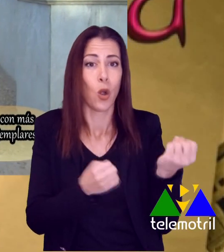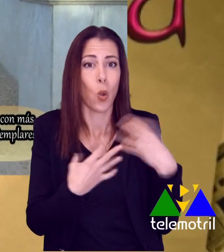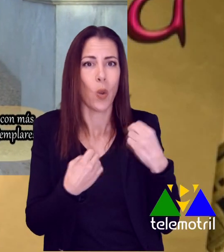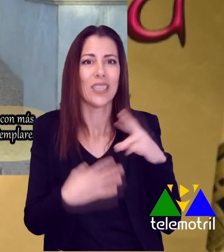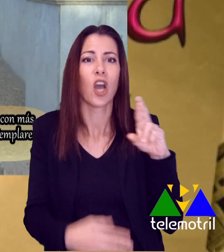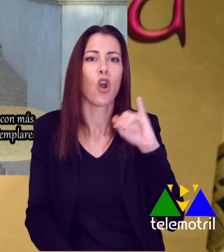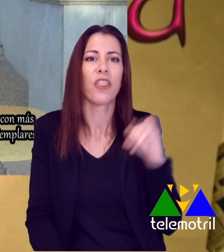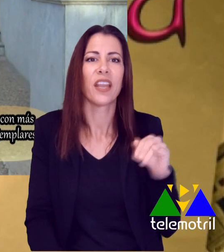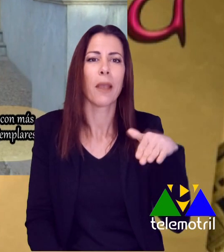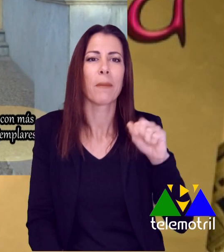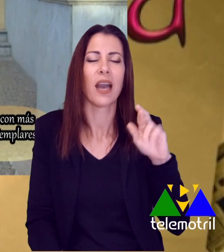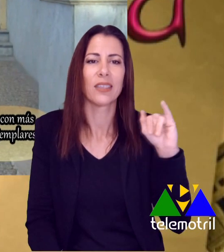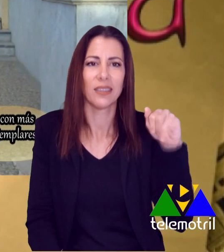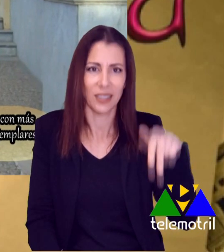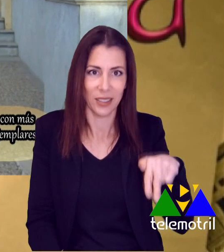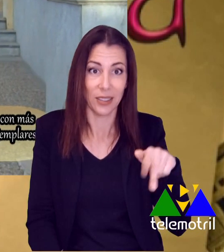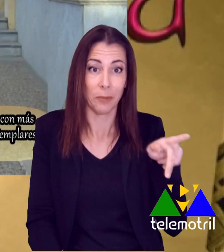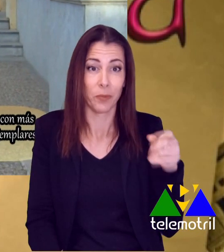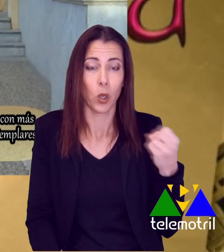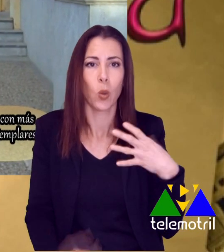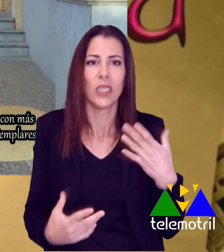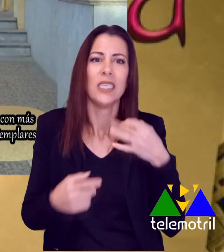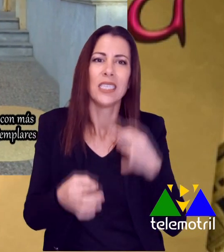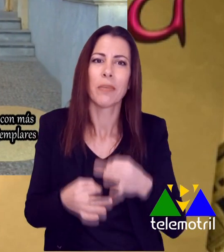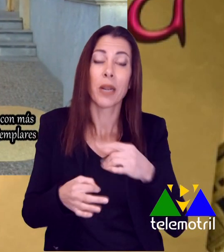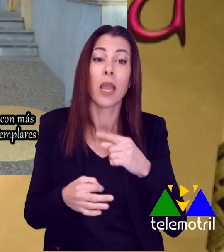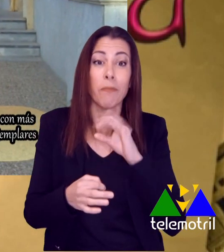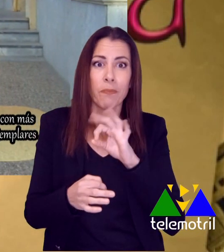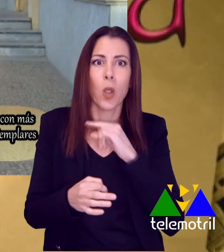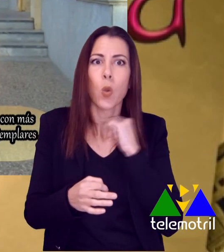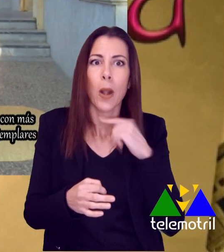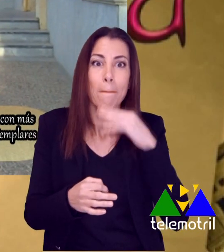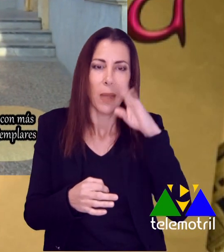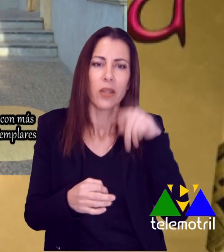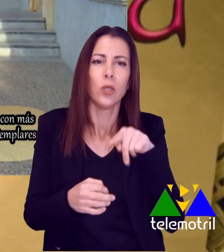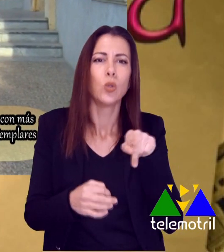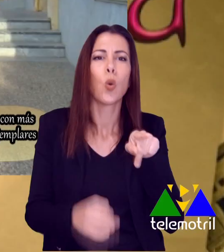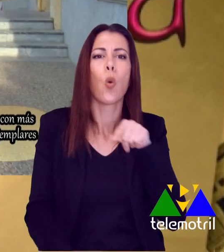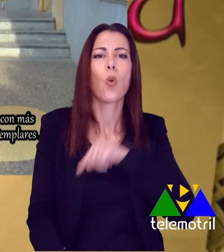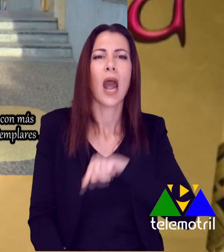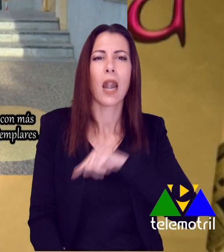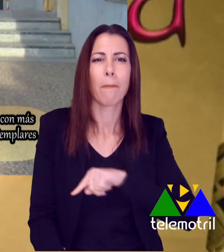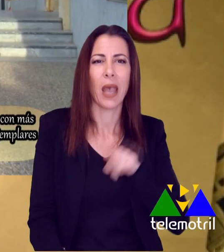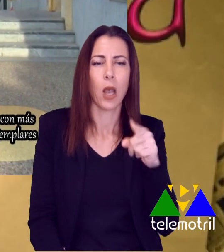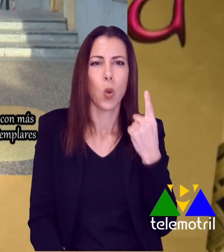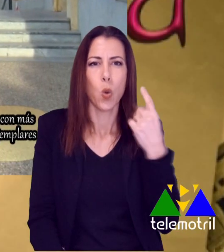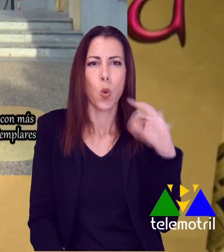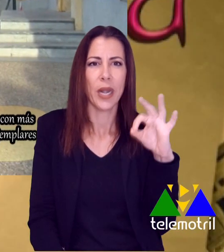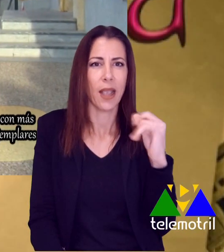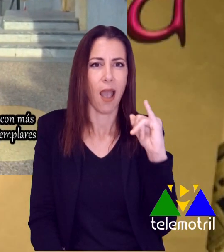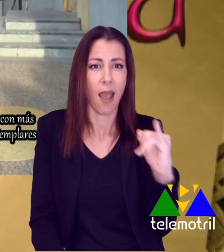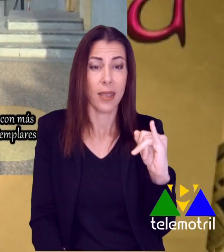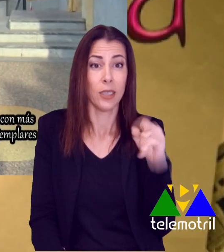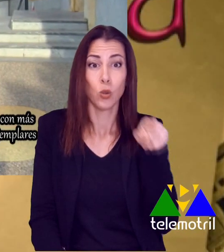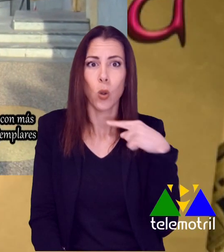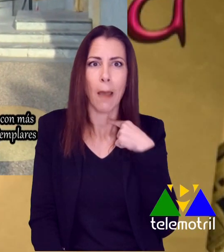Rodríguez Martín, Ortiz del Barco, lo cuenta que iba pregonando por las calles diciendo: un alma tienes y no más, si la pierdes caerás, ¿no? Y nos